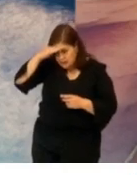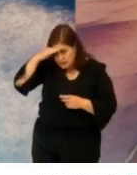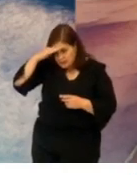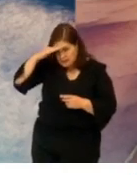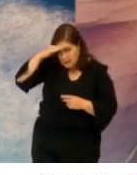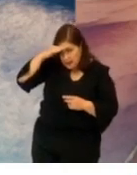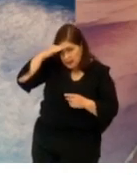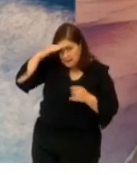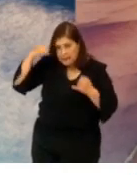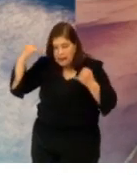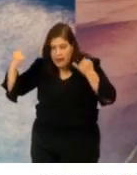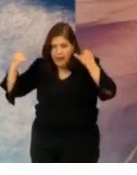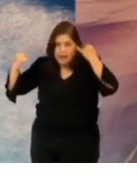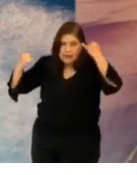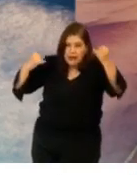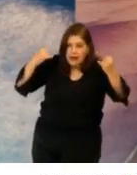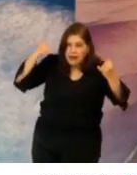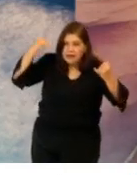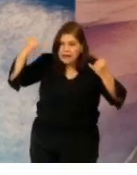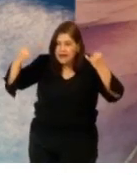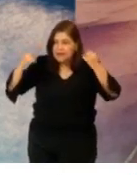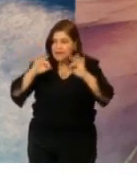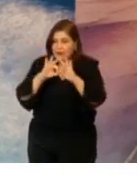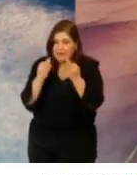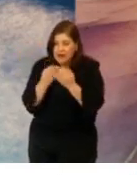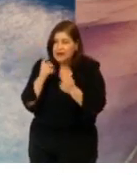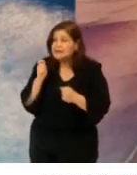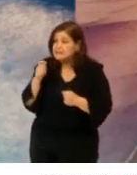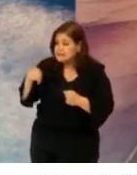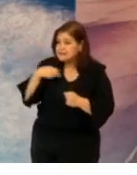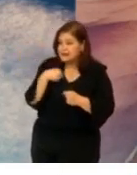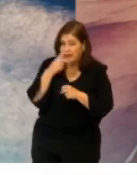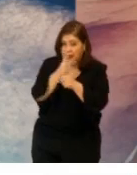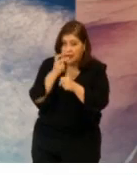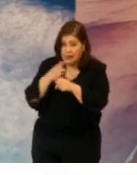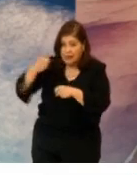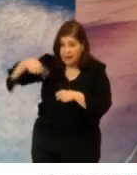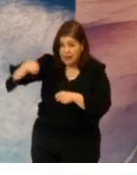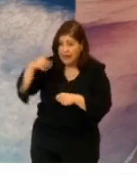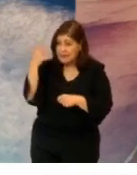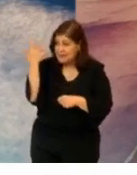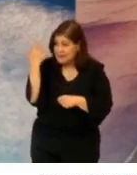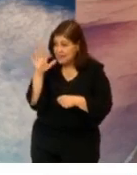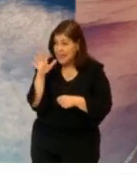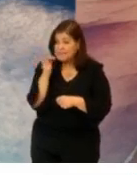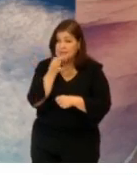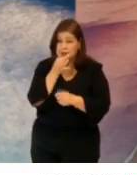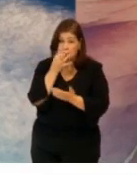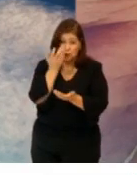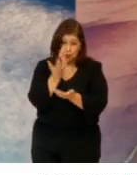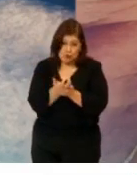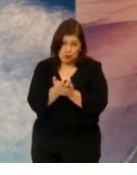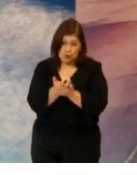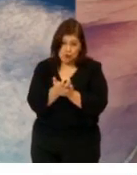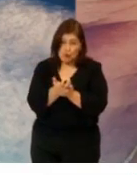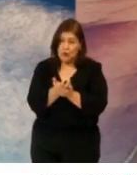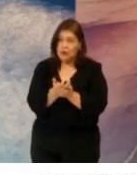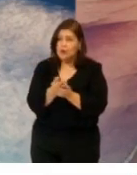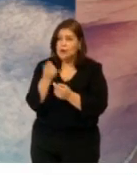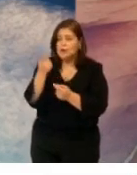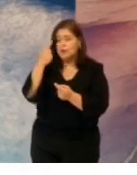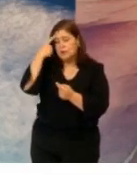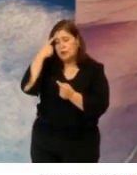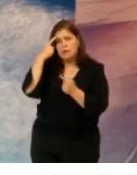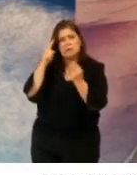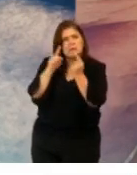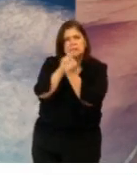todas estas ideas y reflexiones y les invitamos a que en los 10 minutos que vamos a tener de break, tómense el tiempo